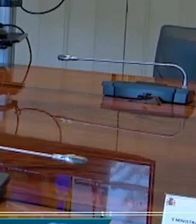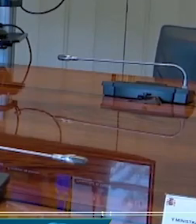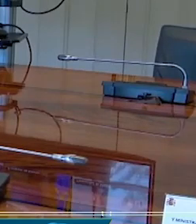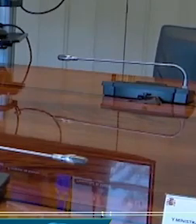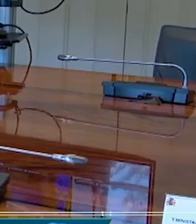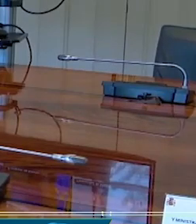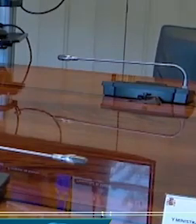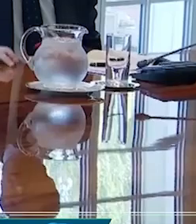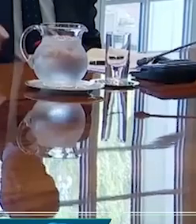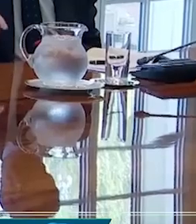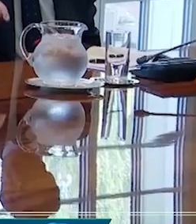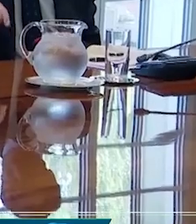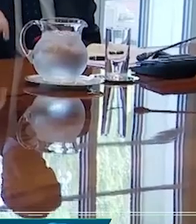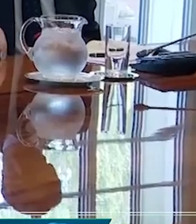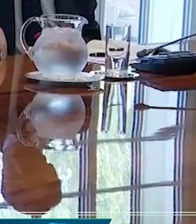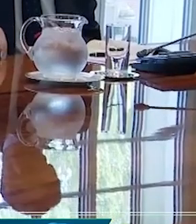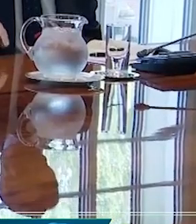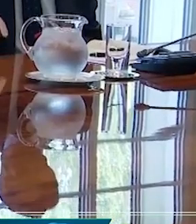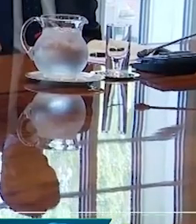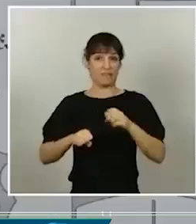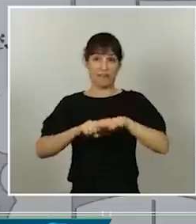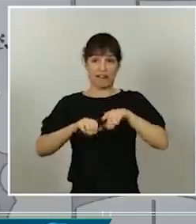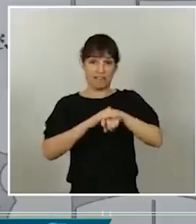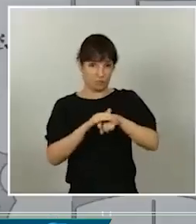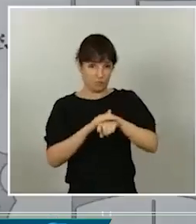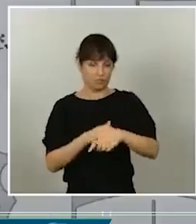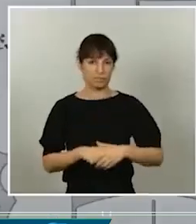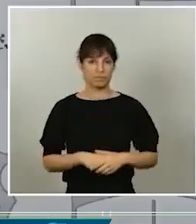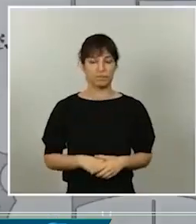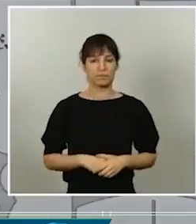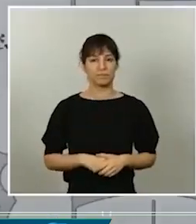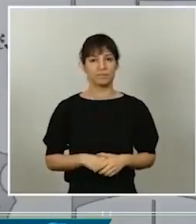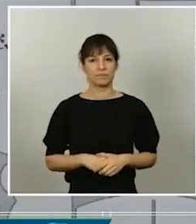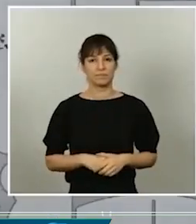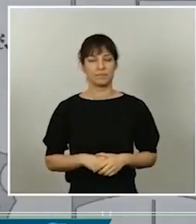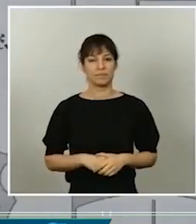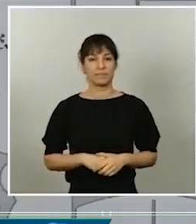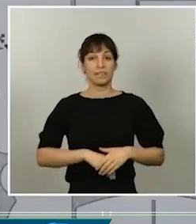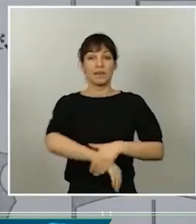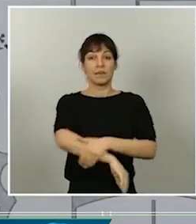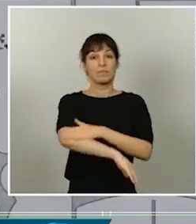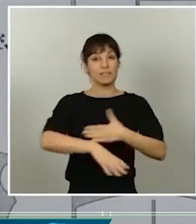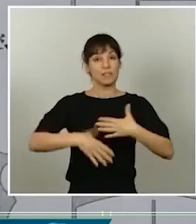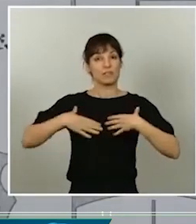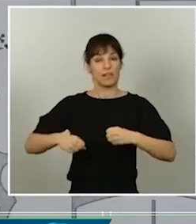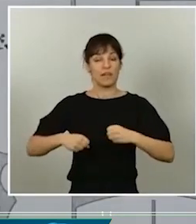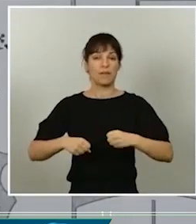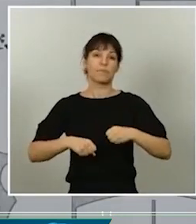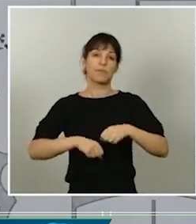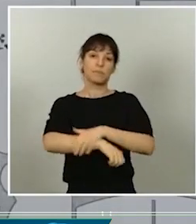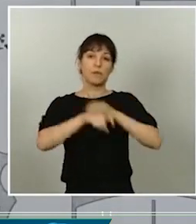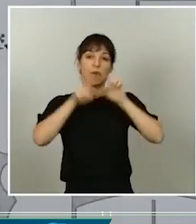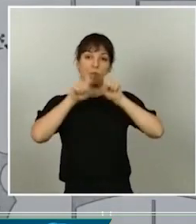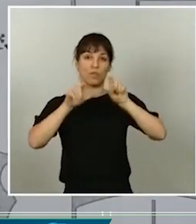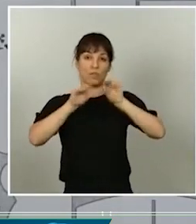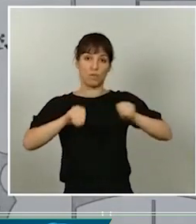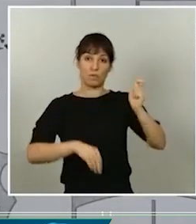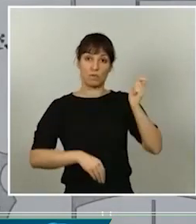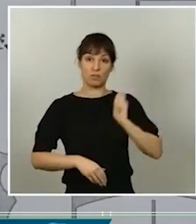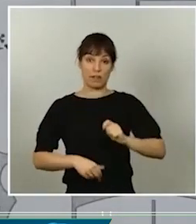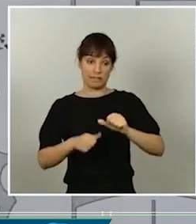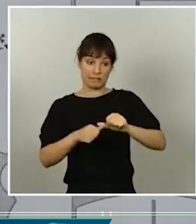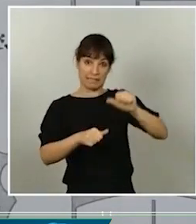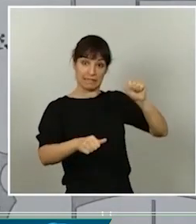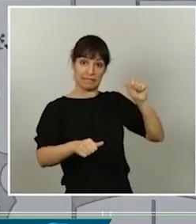sofie y wilmer dijo cuando le preguntaron a usted por qué hace esto porque esto hace que seamos los números del mundo per